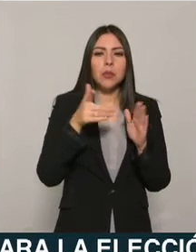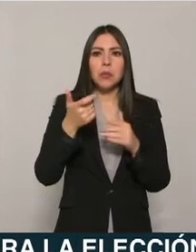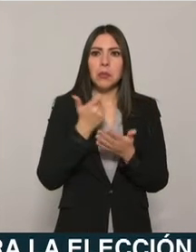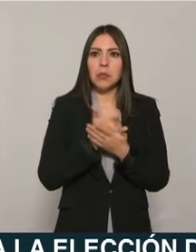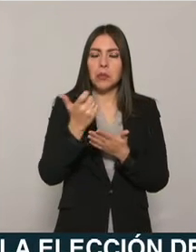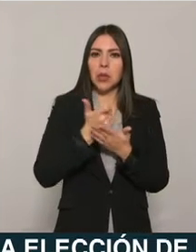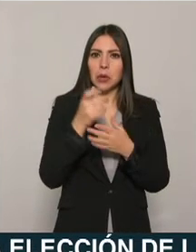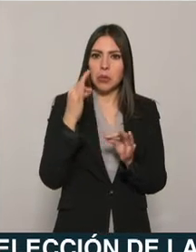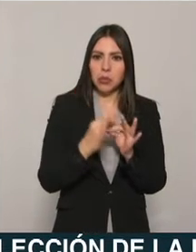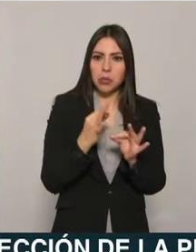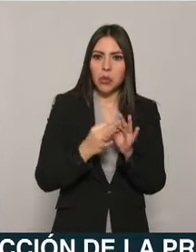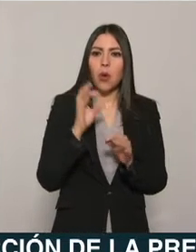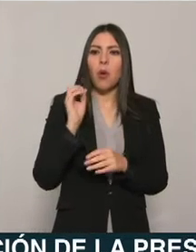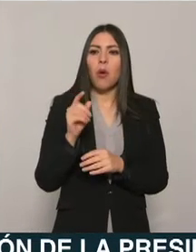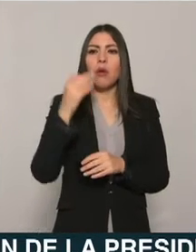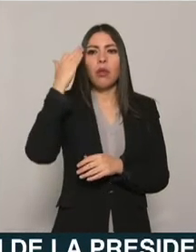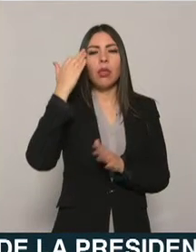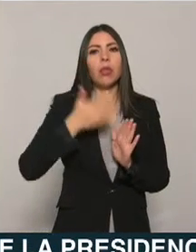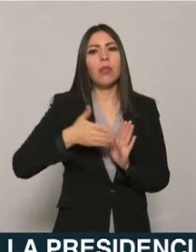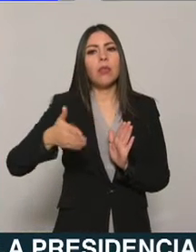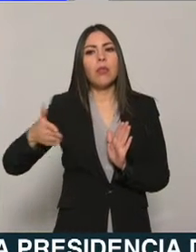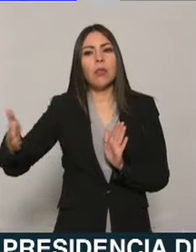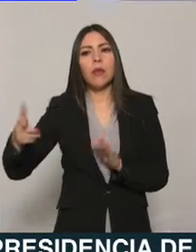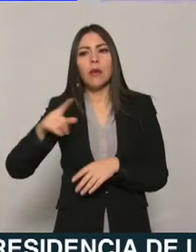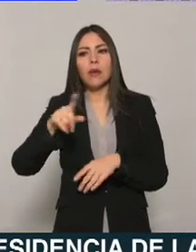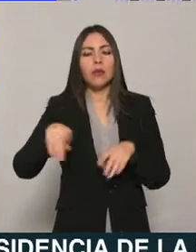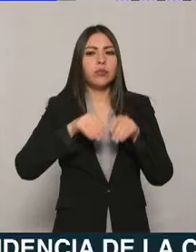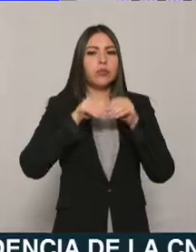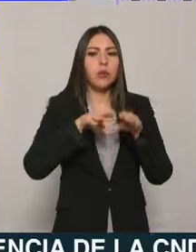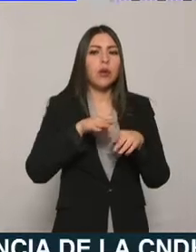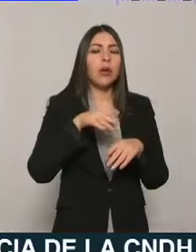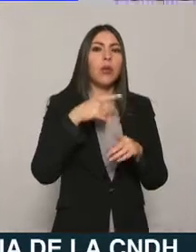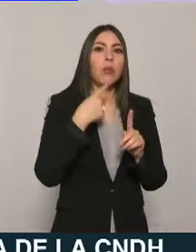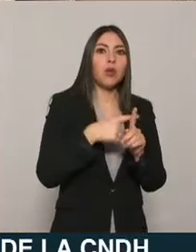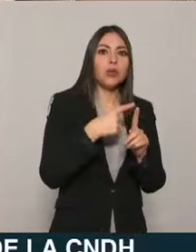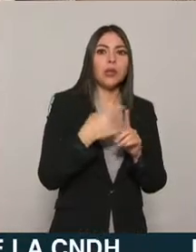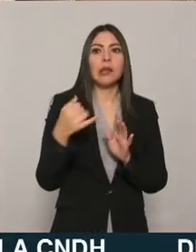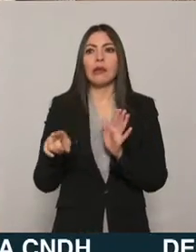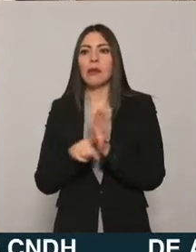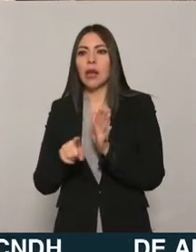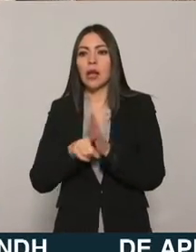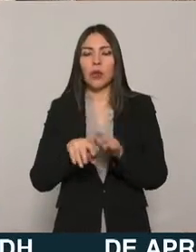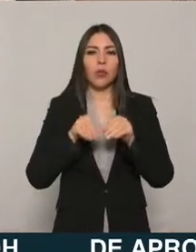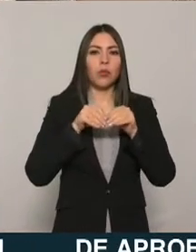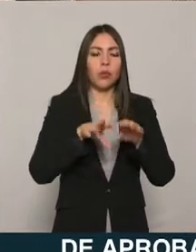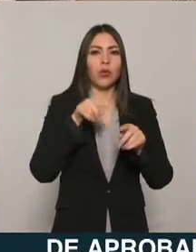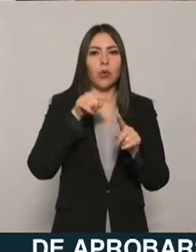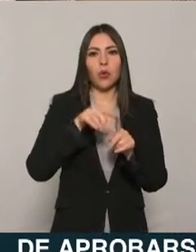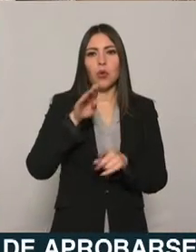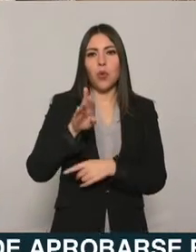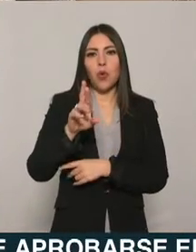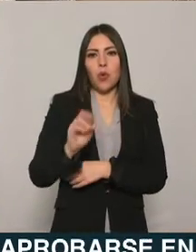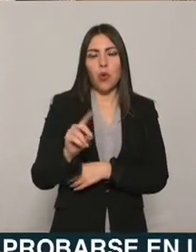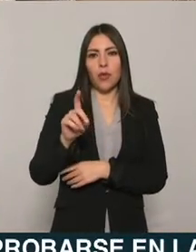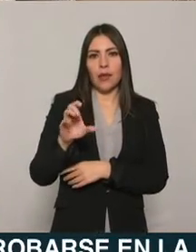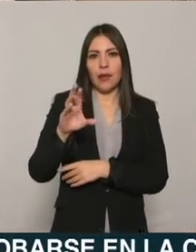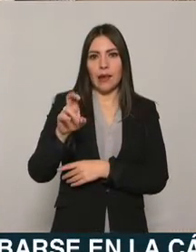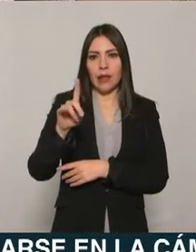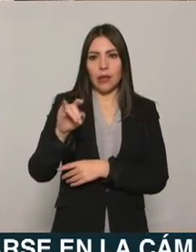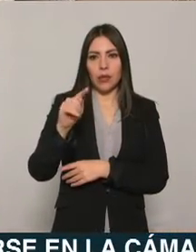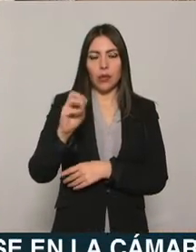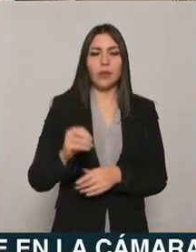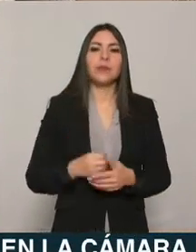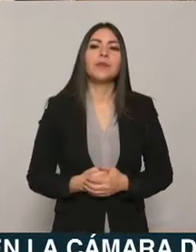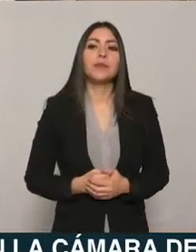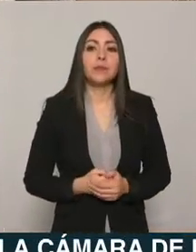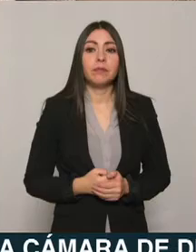puntual o presenta atrasos. Se da a conocer lo bueno y lo malo. El buró no necesariamente es una cosa negativa.